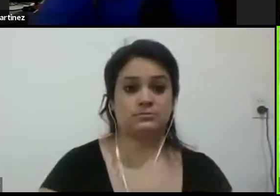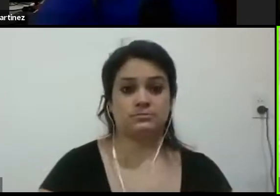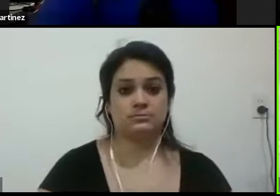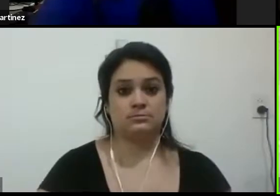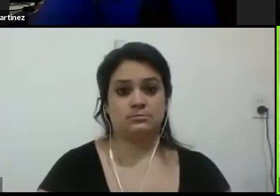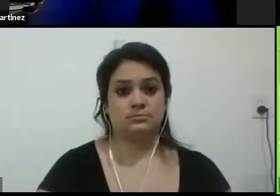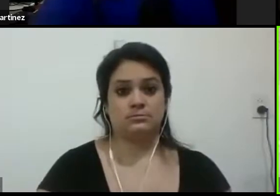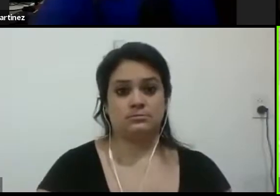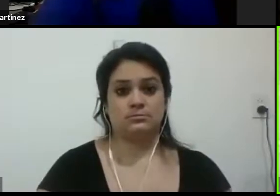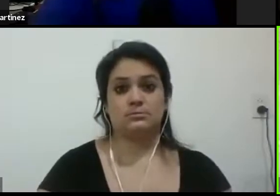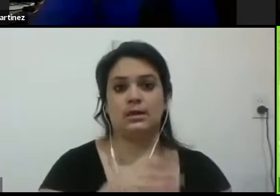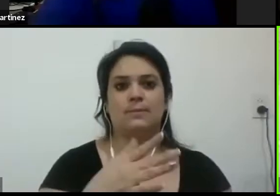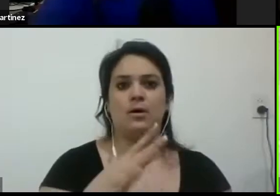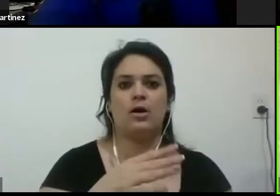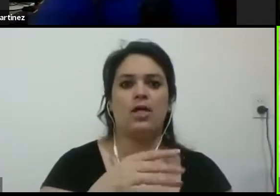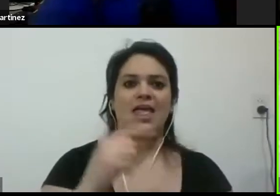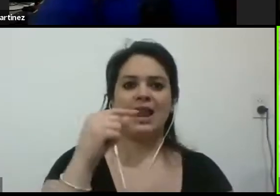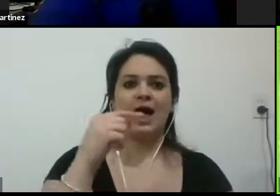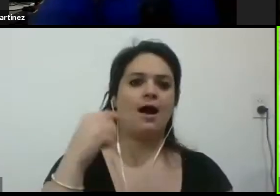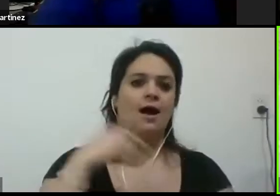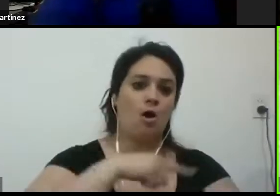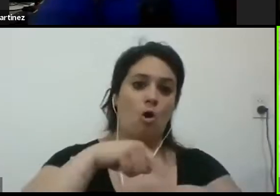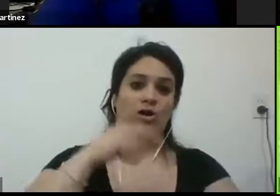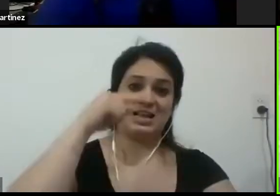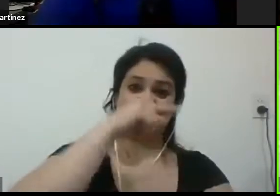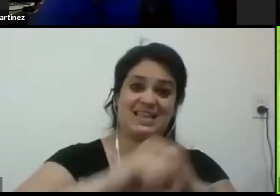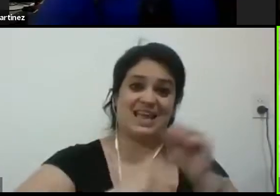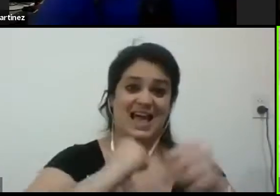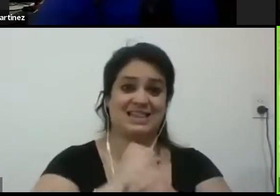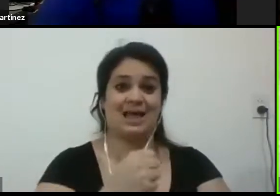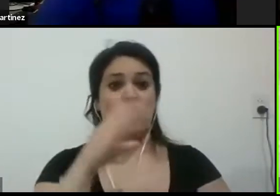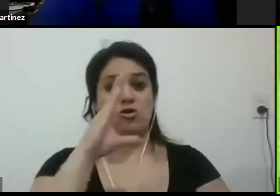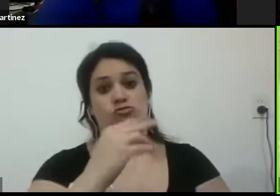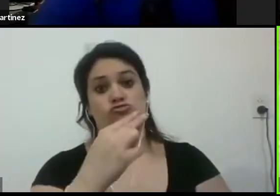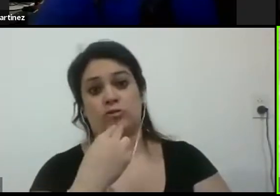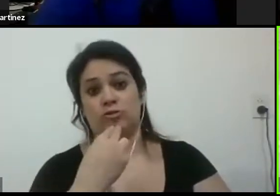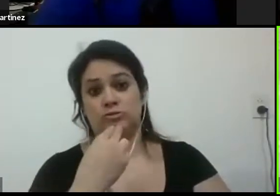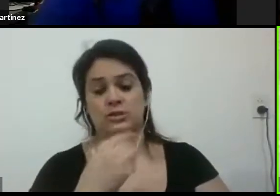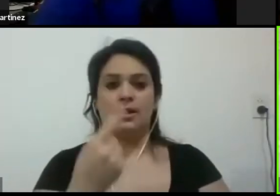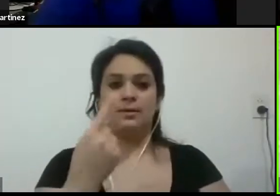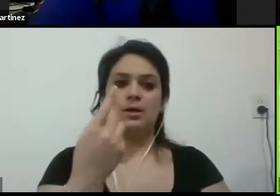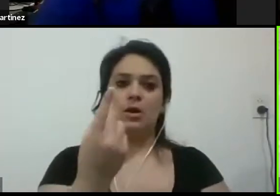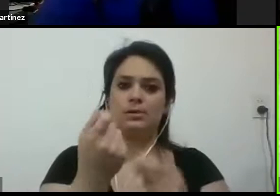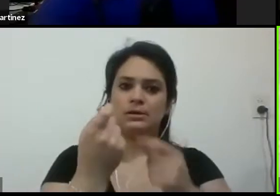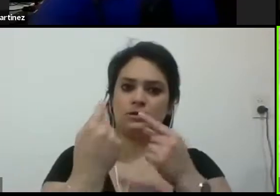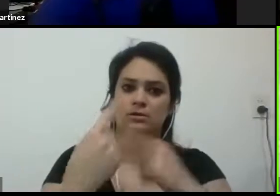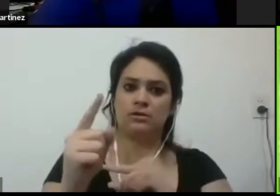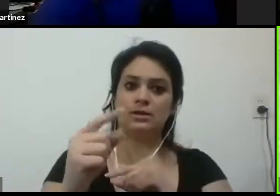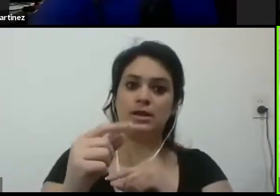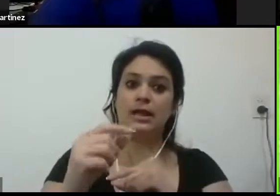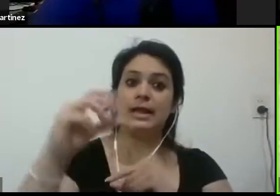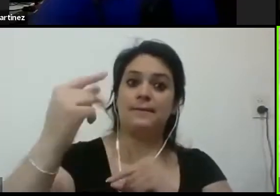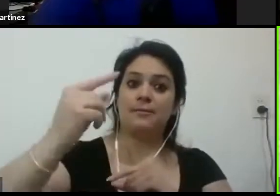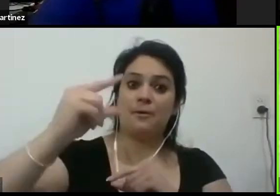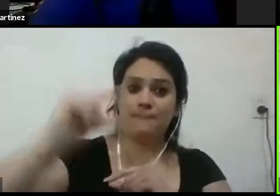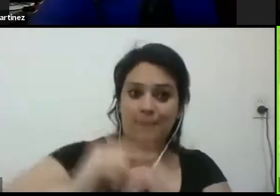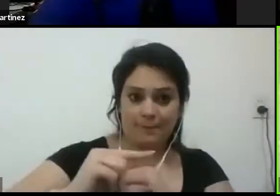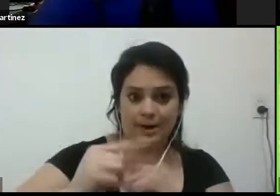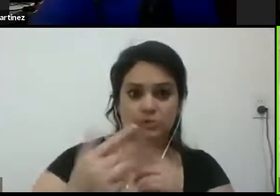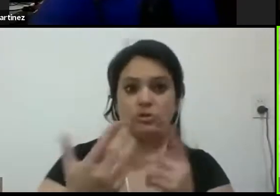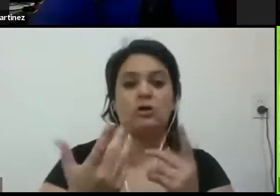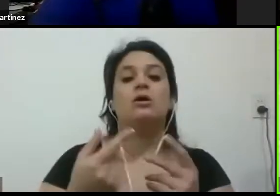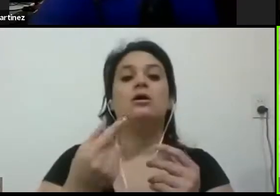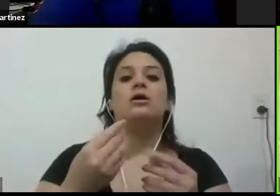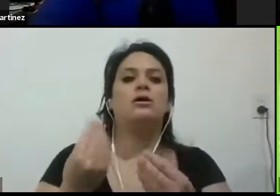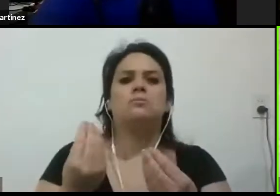desde las 19 hasta las 23 horas pero con un costo diferenciado mucho más bajo cuál es la diferencia en la metodología